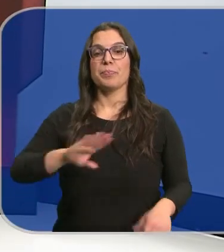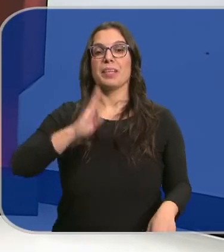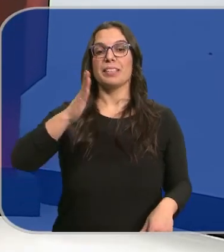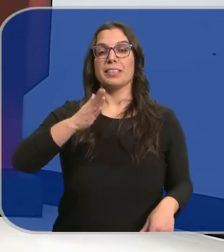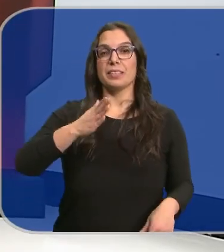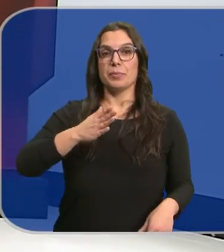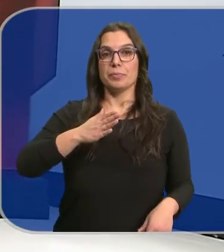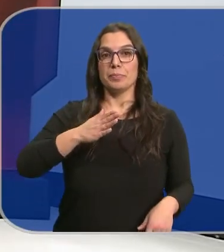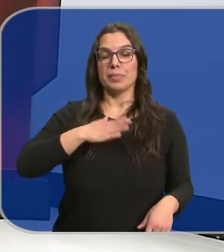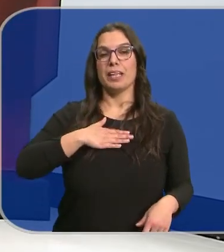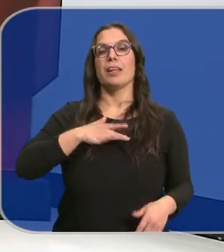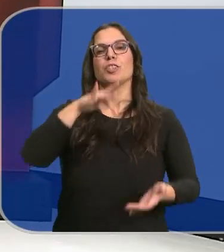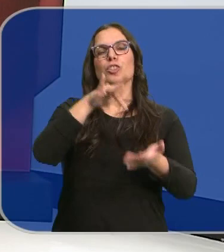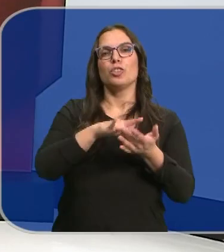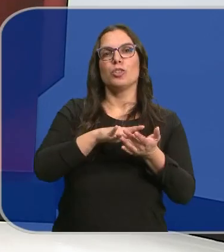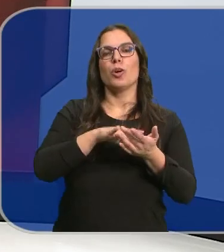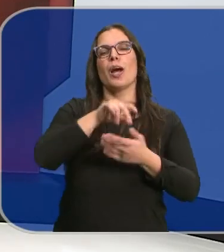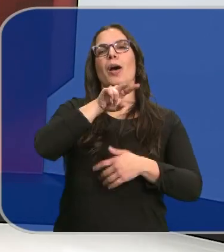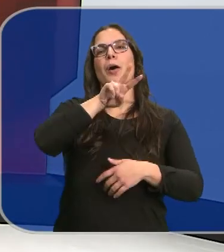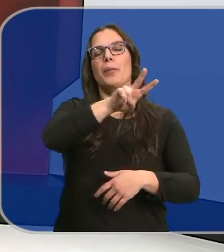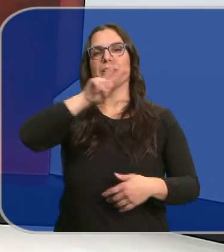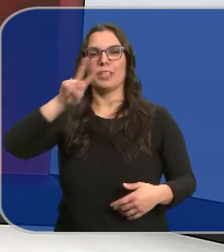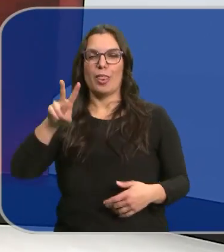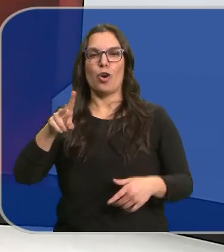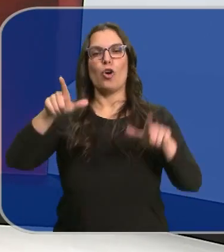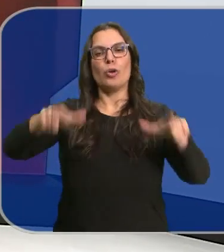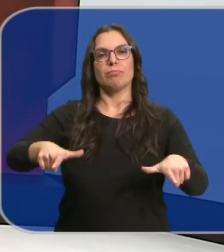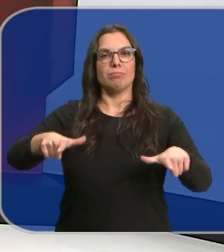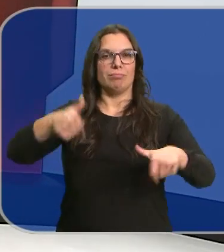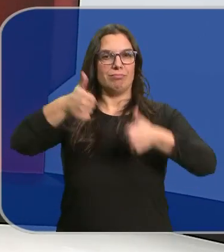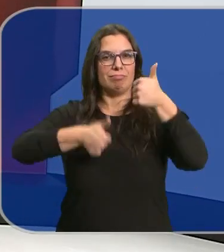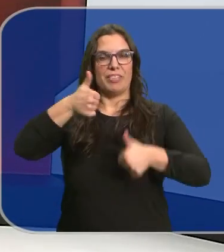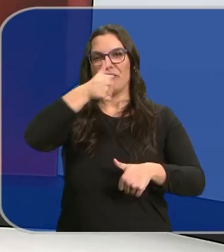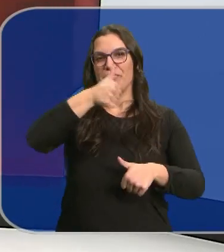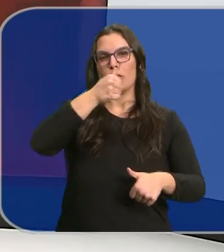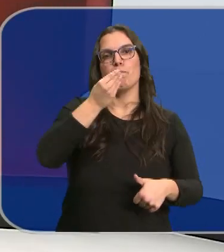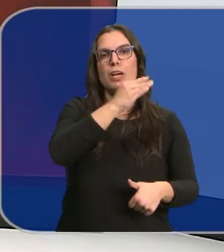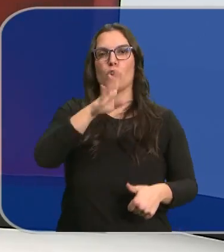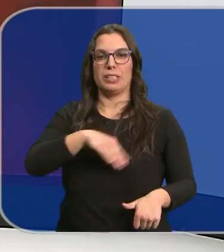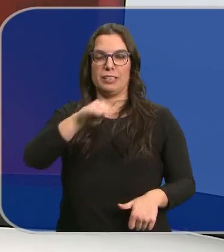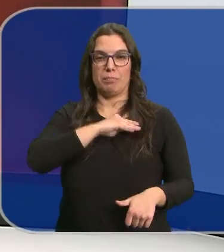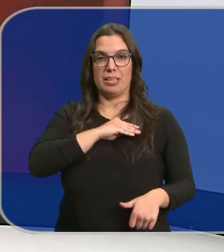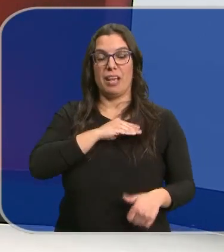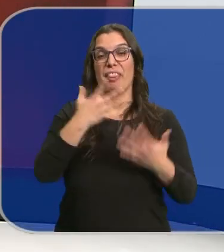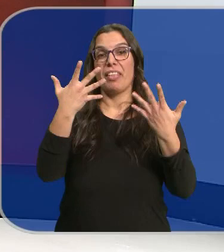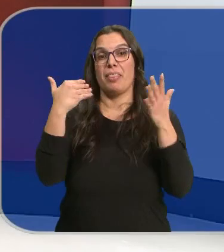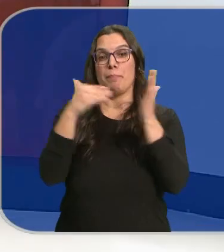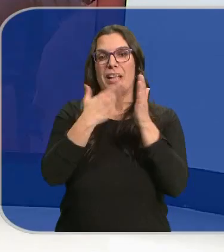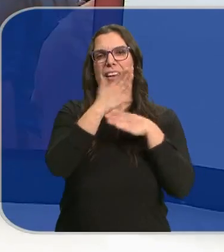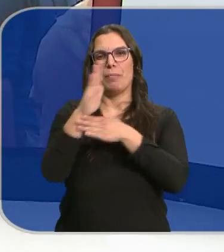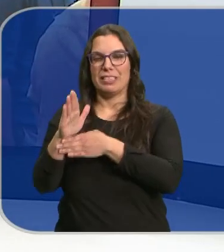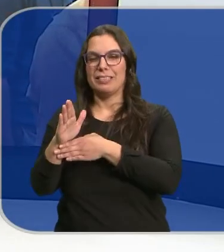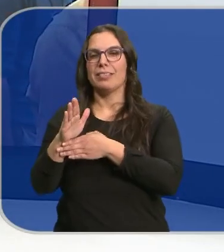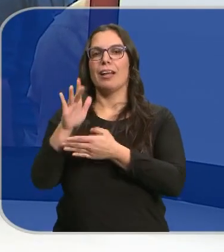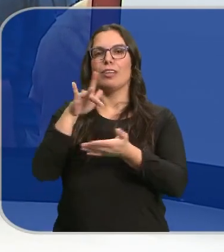Hasta mañana se celebra en Madrid el 22º Salón de los Mejores Vinos de España. 2.000 vinos representados que tienen en común haber recibido al